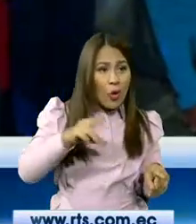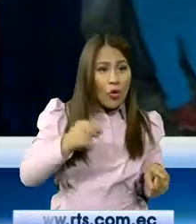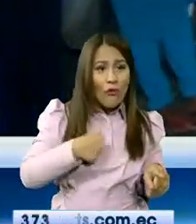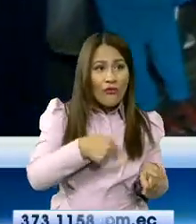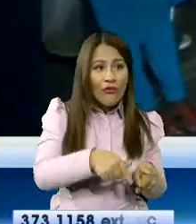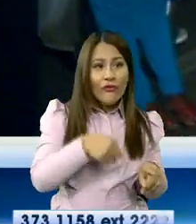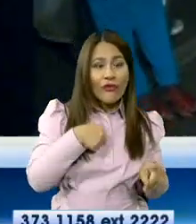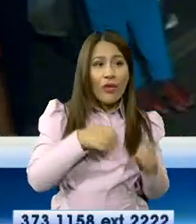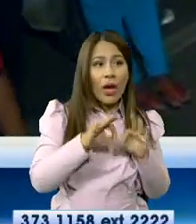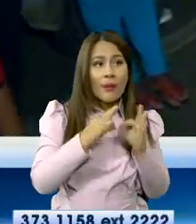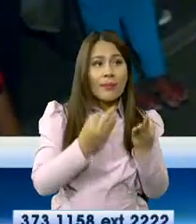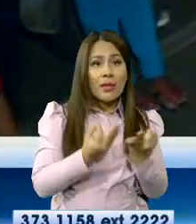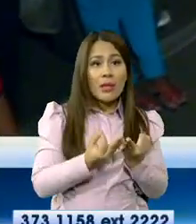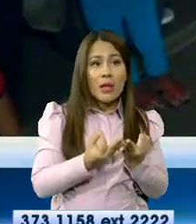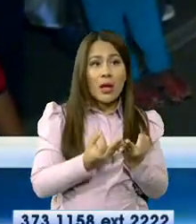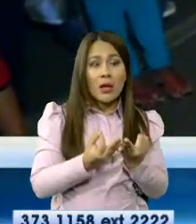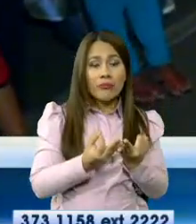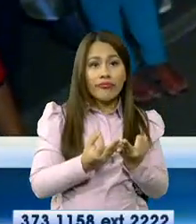cadáver.